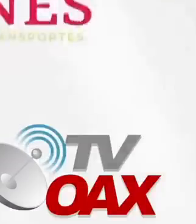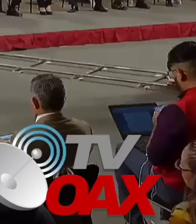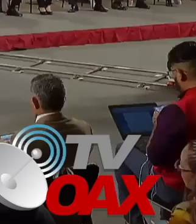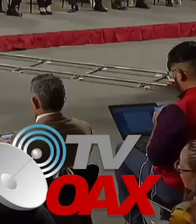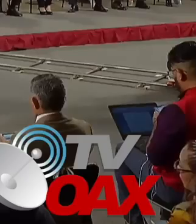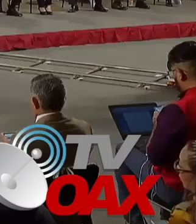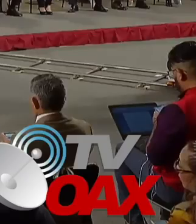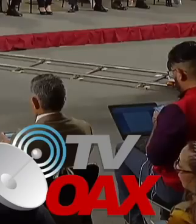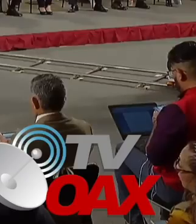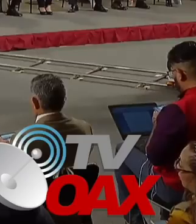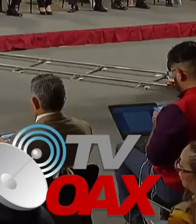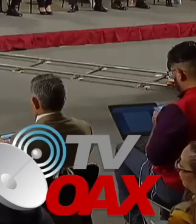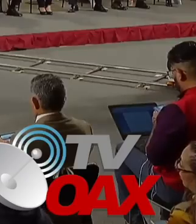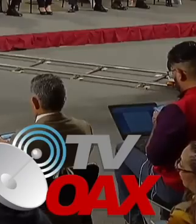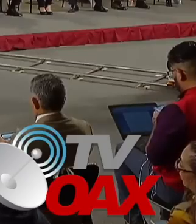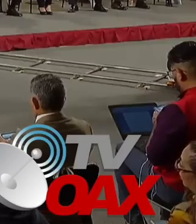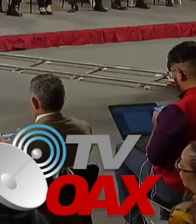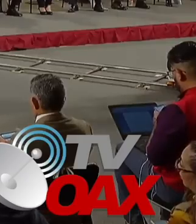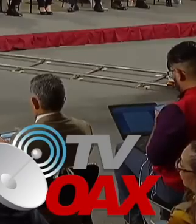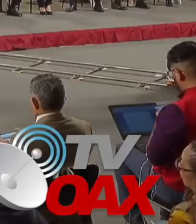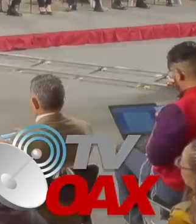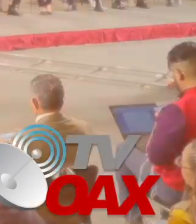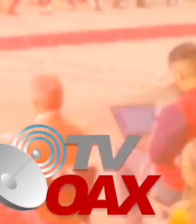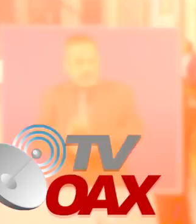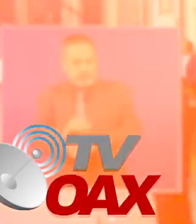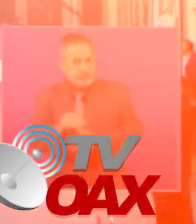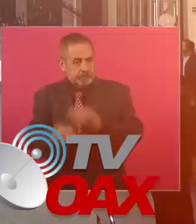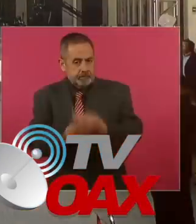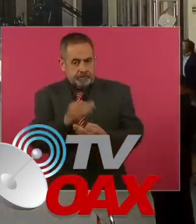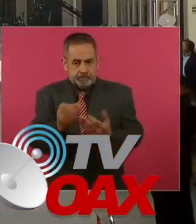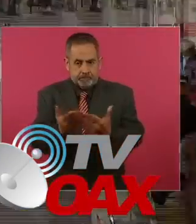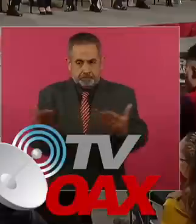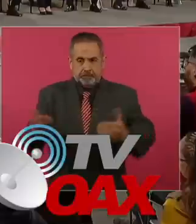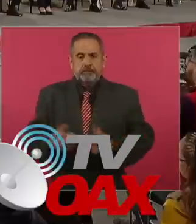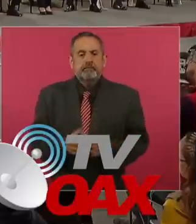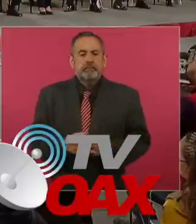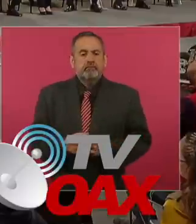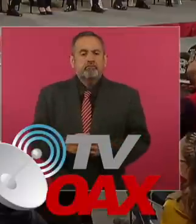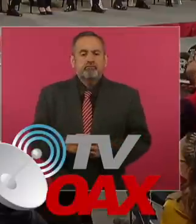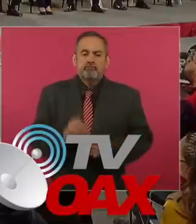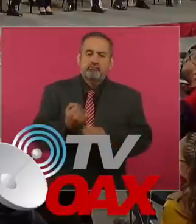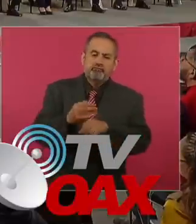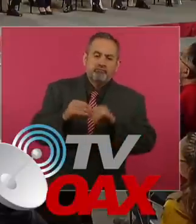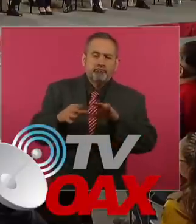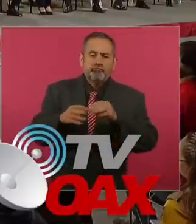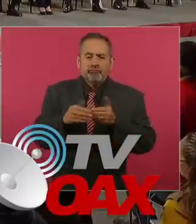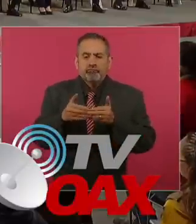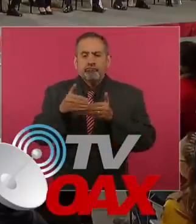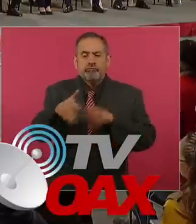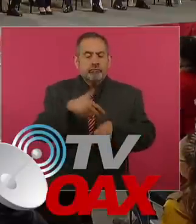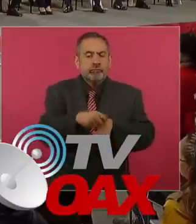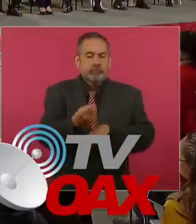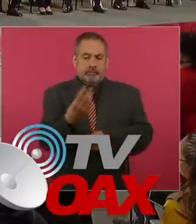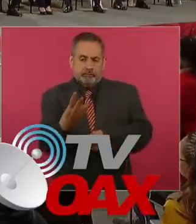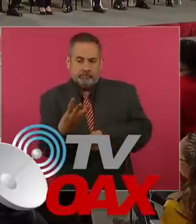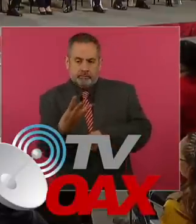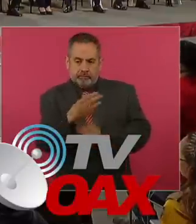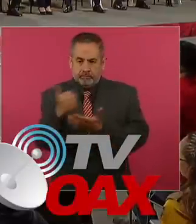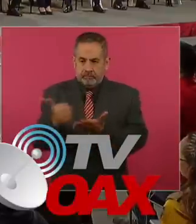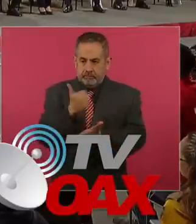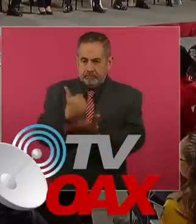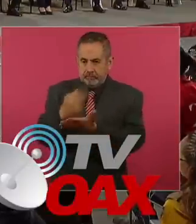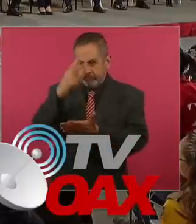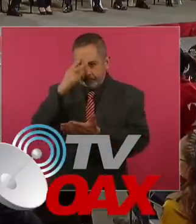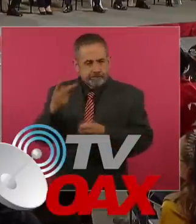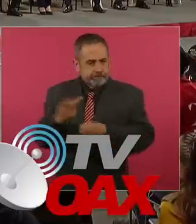y acabados. Sería cuanto por nuestra parte, señor presidente. A continuación informamos los avances en el tramo 3 de la Ciudad de México.